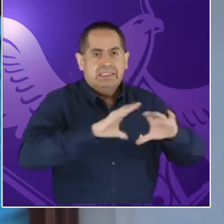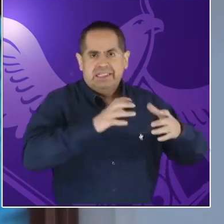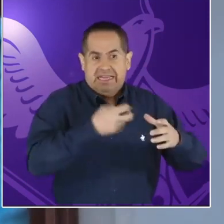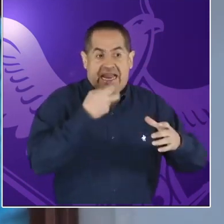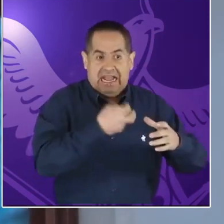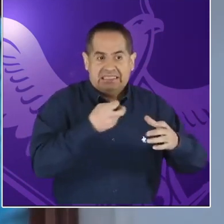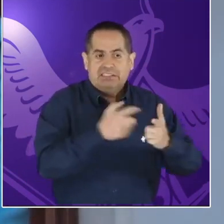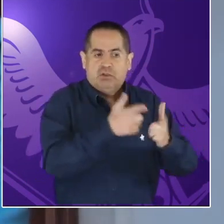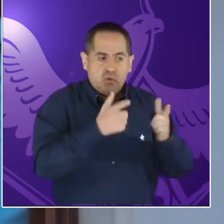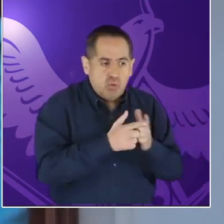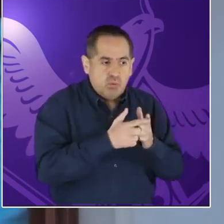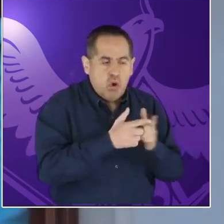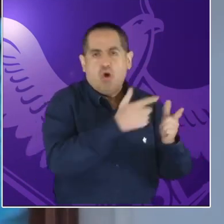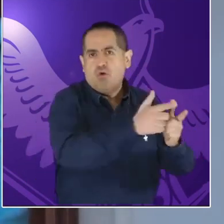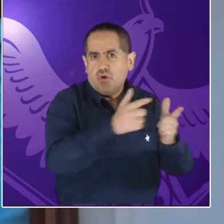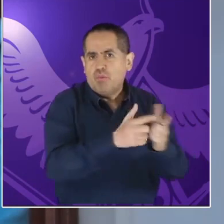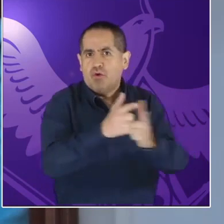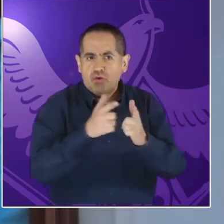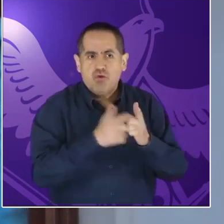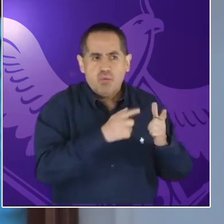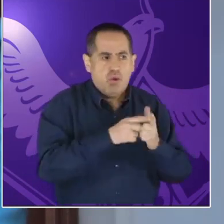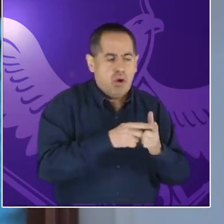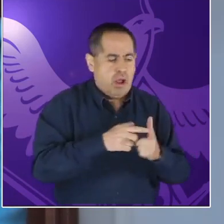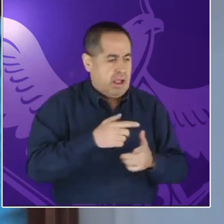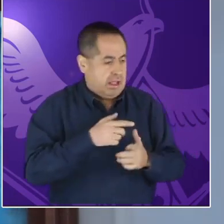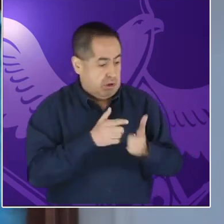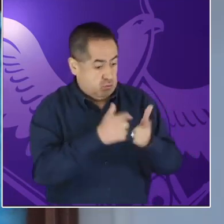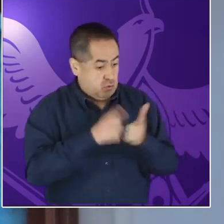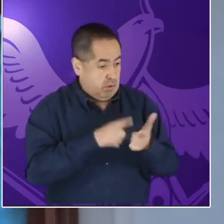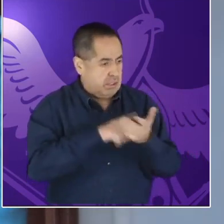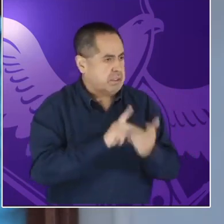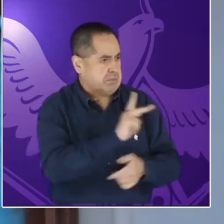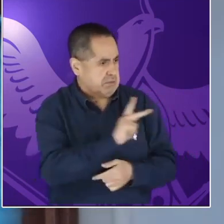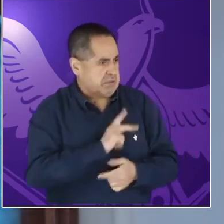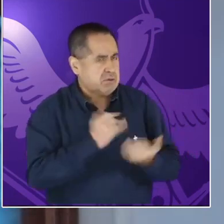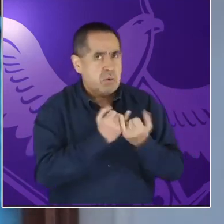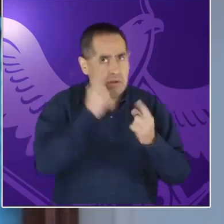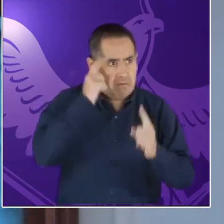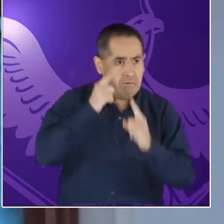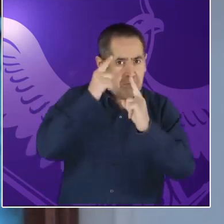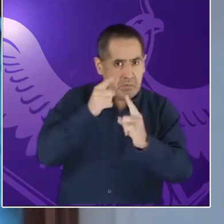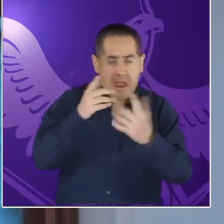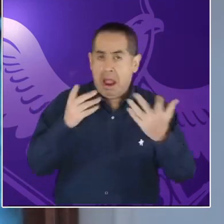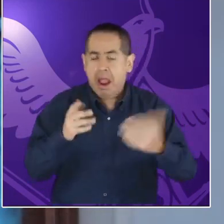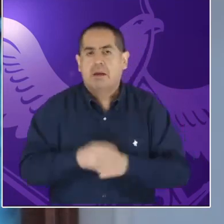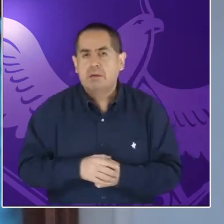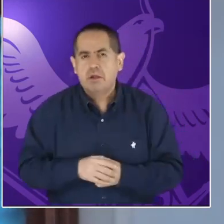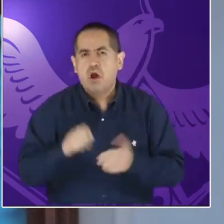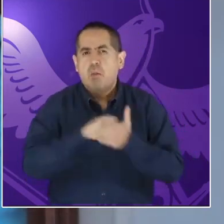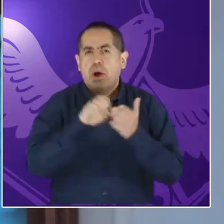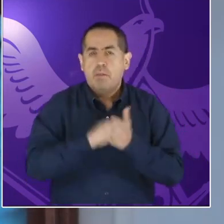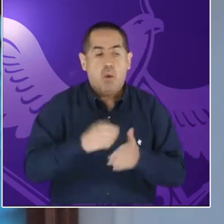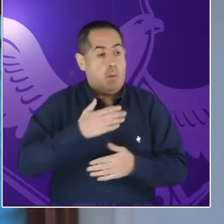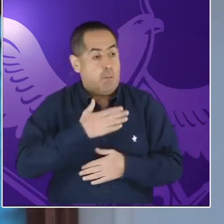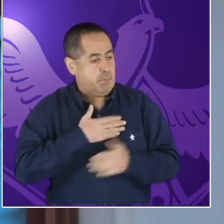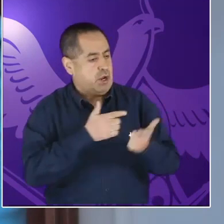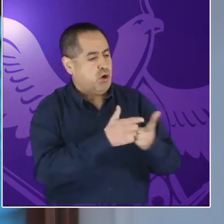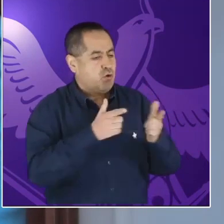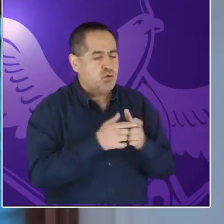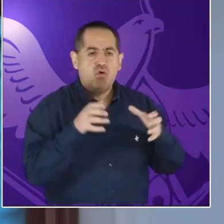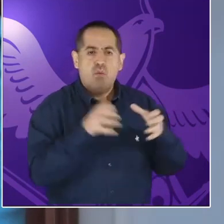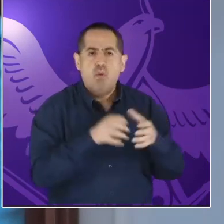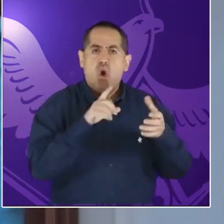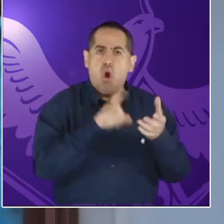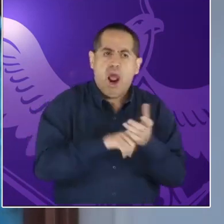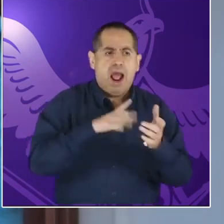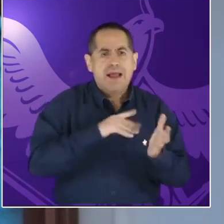donde entonces predominaban ciertos intereses comunes a satisfacer en el futuro. Es decir, es un grupo dentro